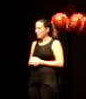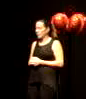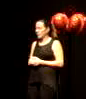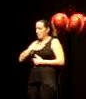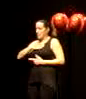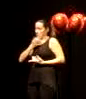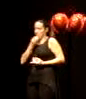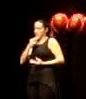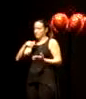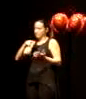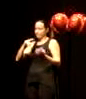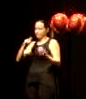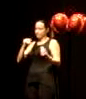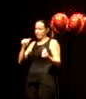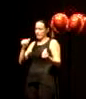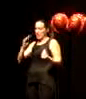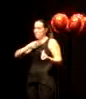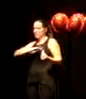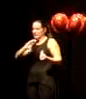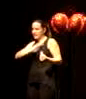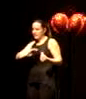para mí resulta bastante,